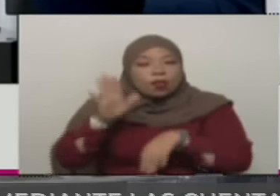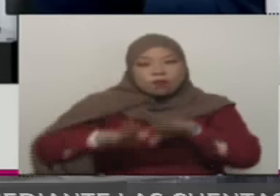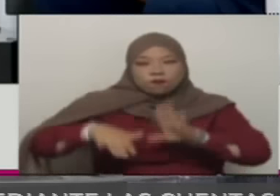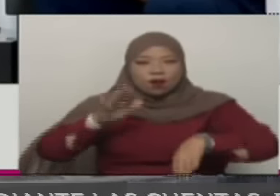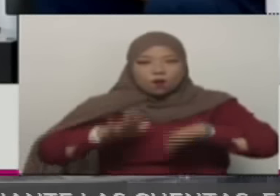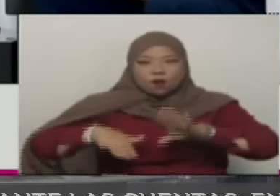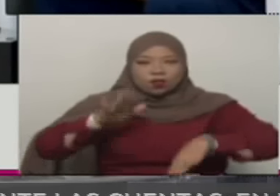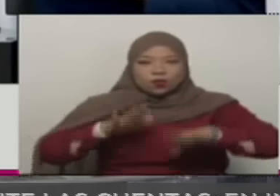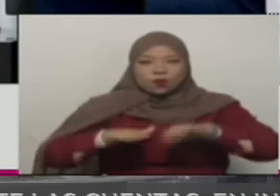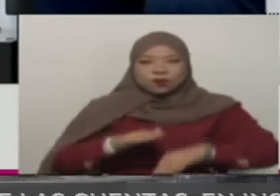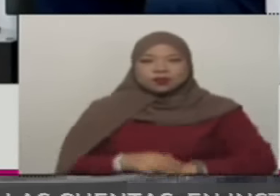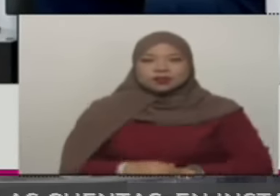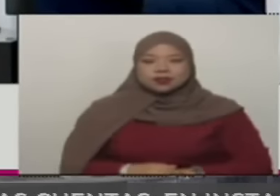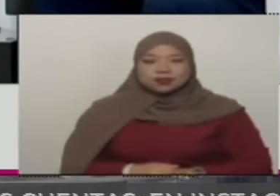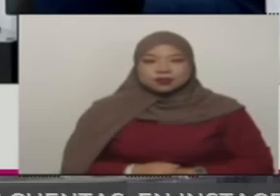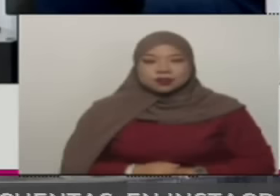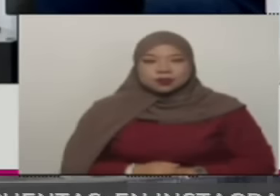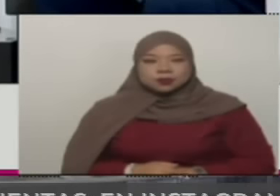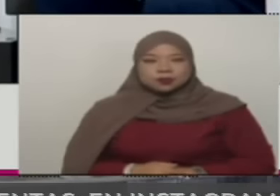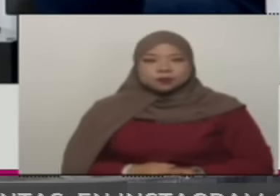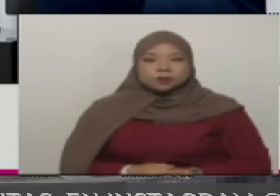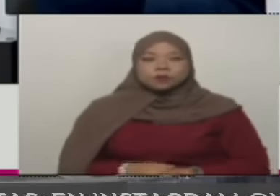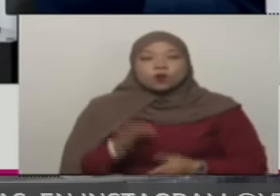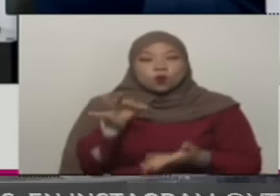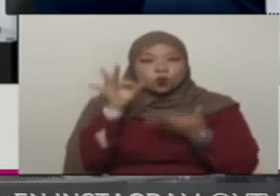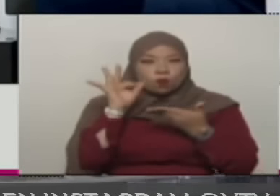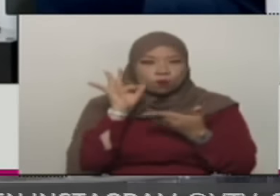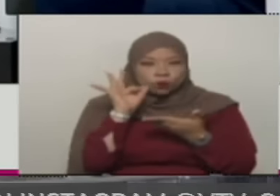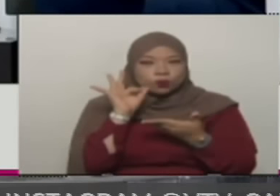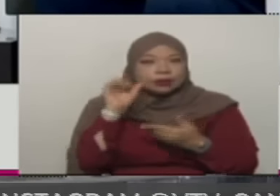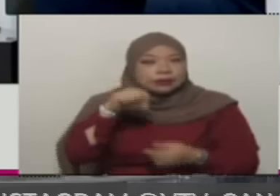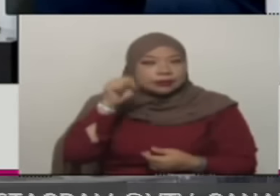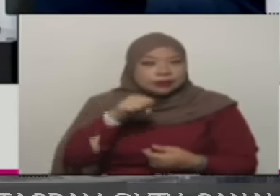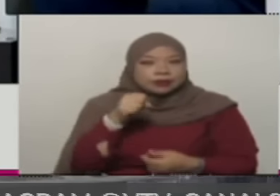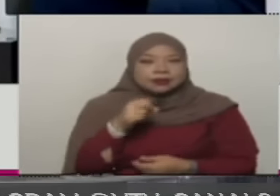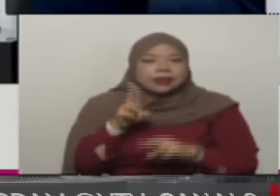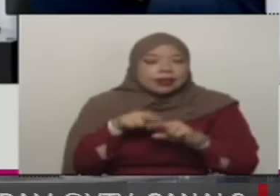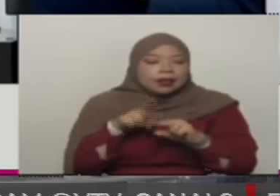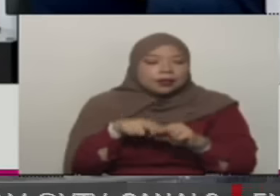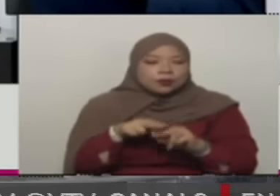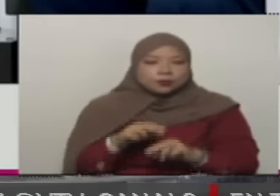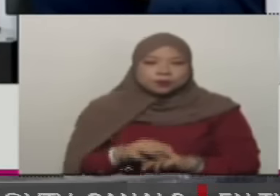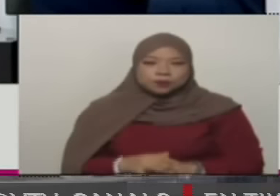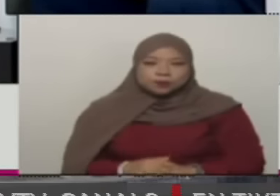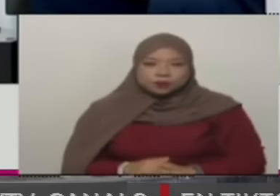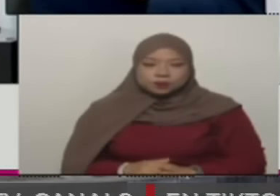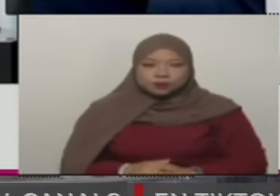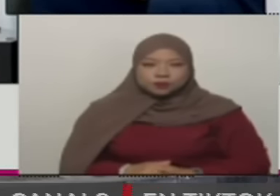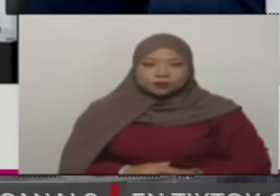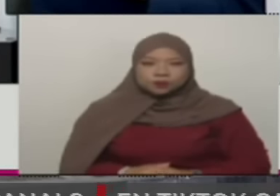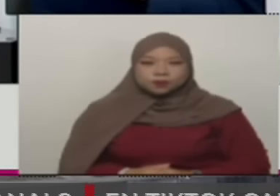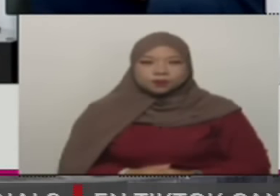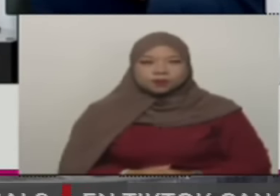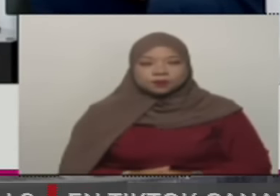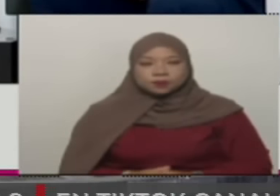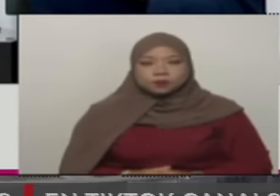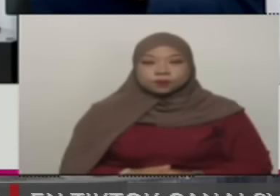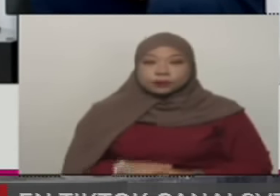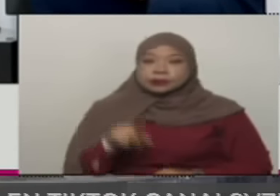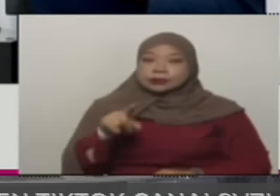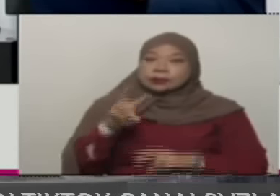¿Ah? Y nos tomamos un café, ¿verdad? Bueno, fíjense. Sobre este tema,